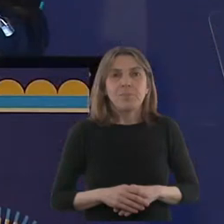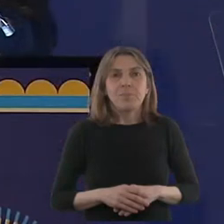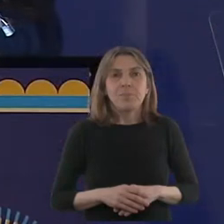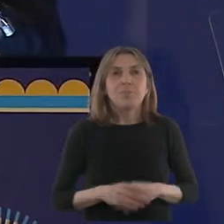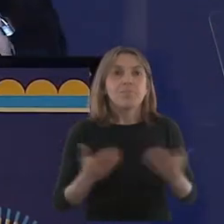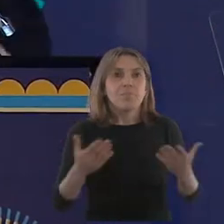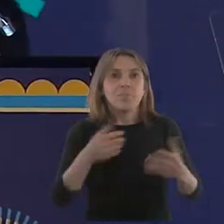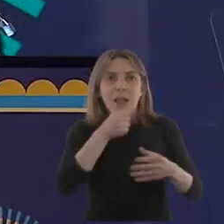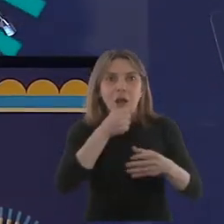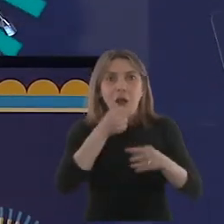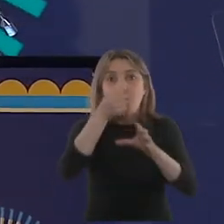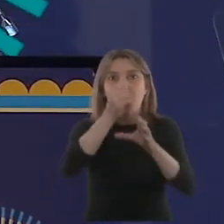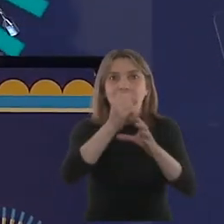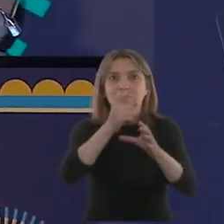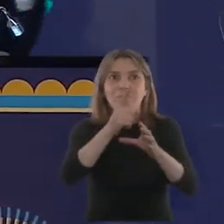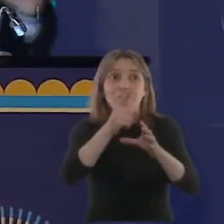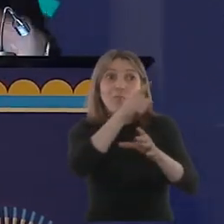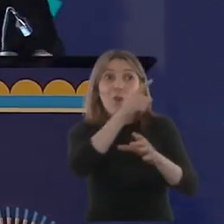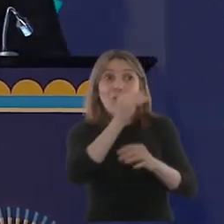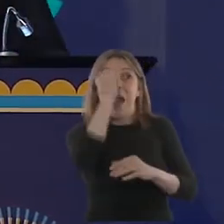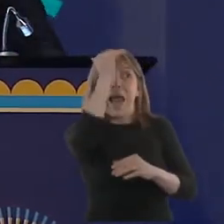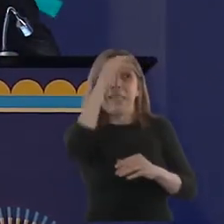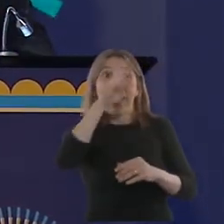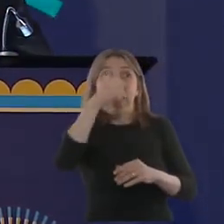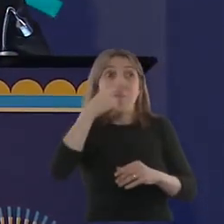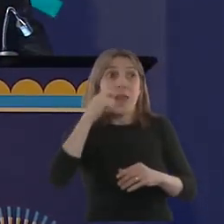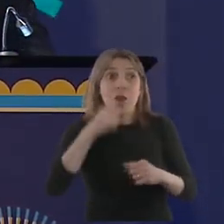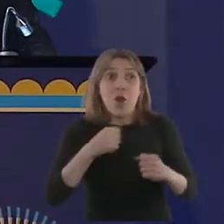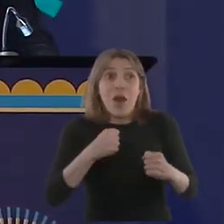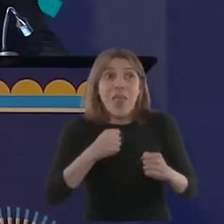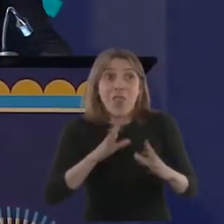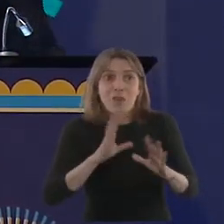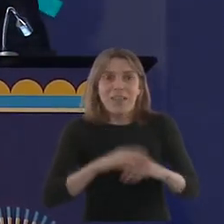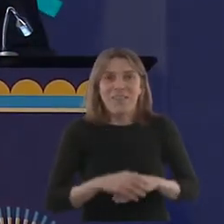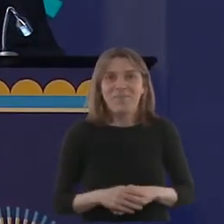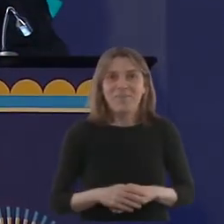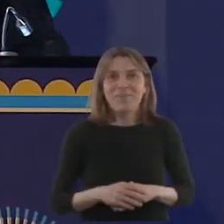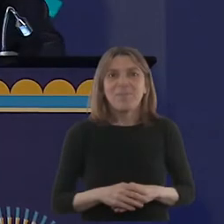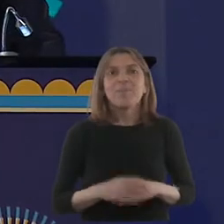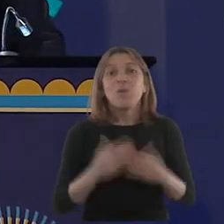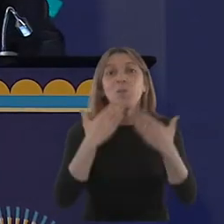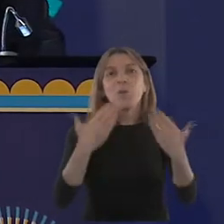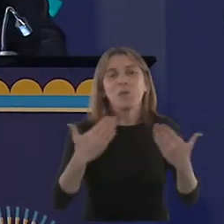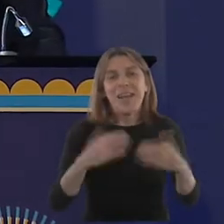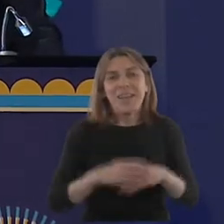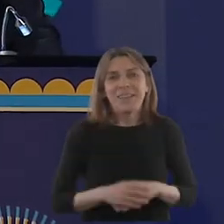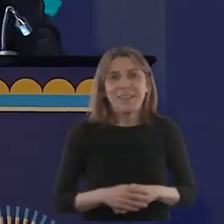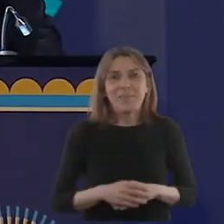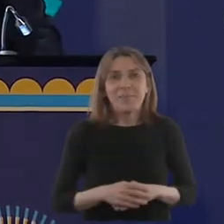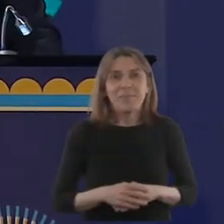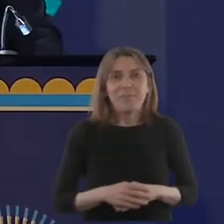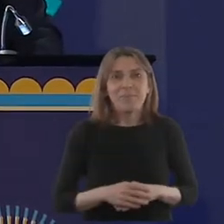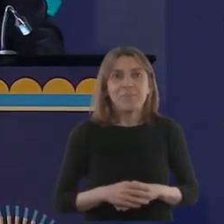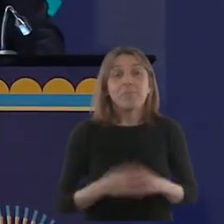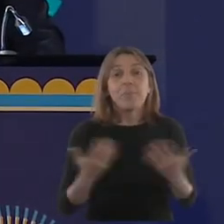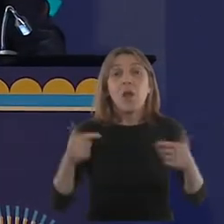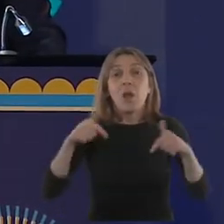Acomodo el micrófono. Sos grande, Ramiro, ¿eh? Además, sos corpulento. Bueno, muchas gracias.